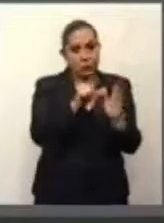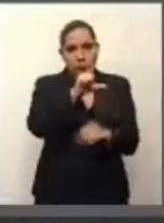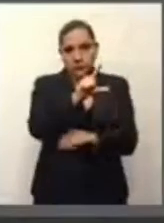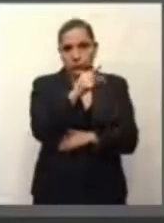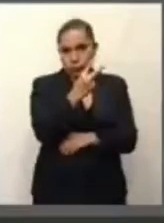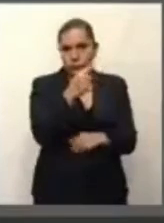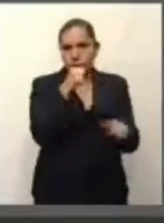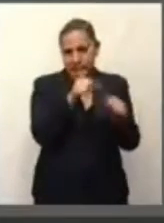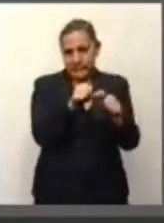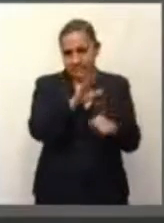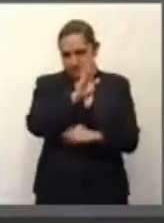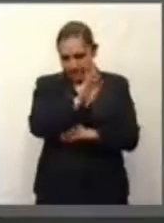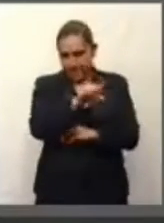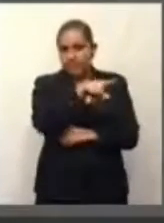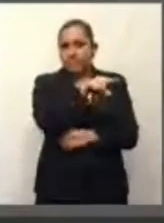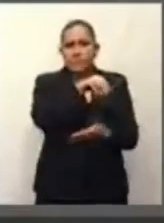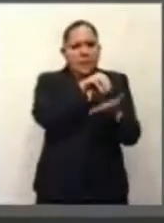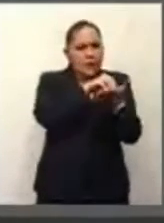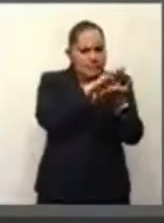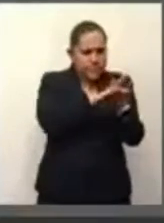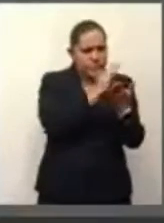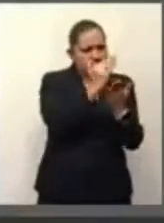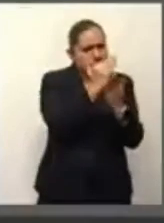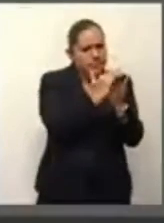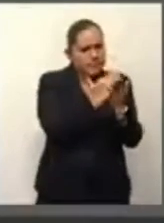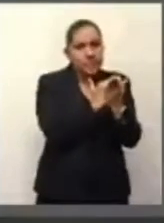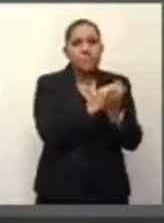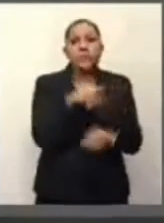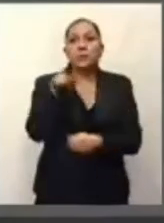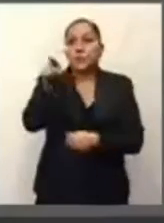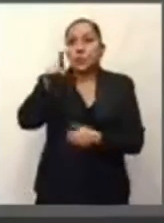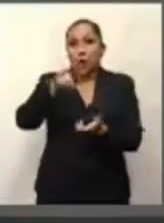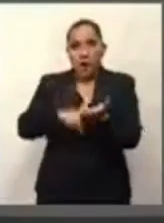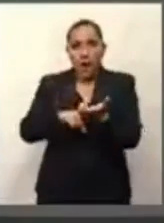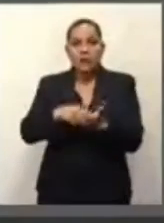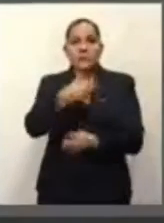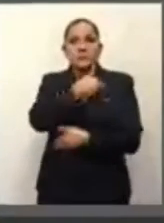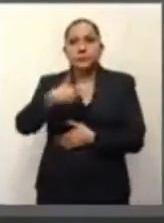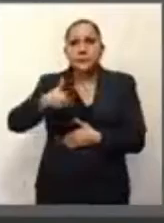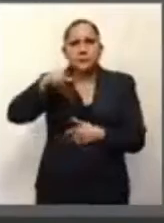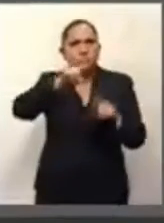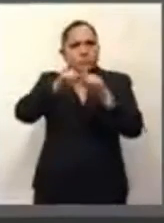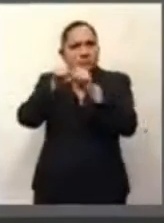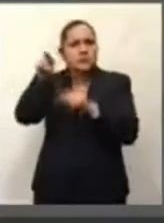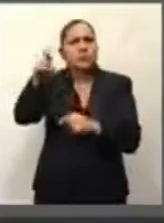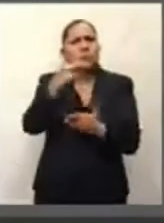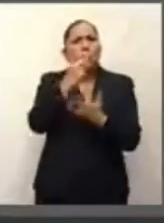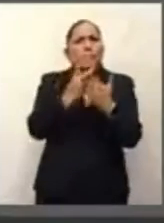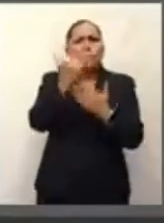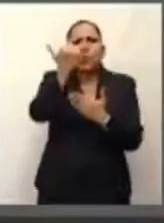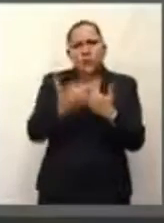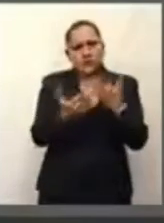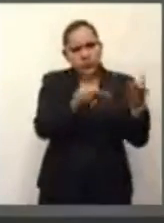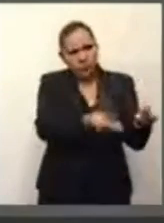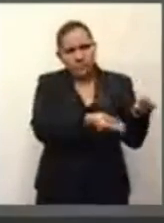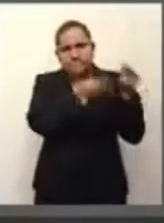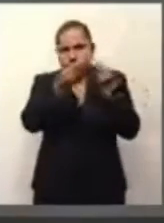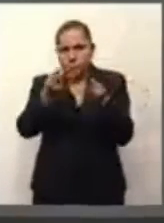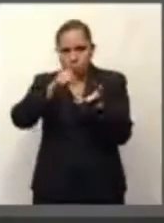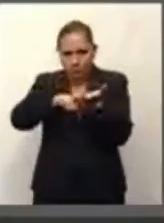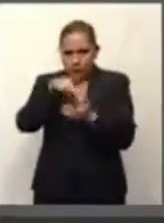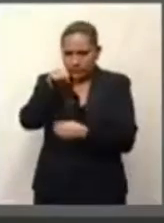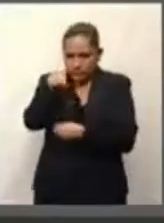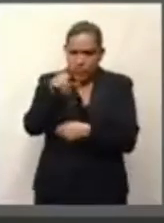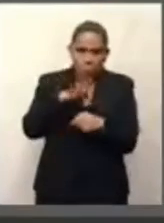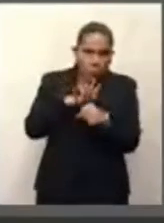inciso B, establece: se reputará aprobado por el Poder Ejecutivo todo proyecto no devuelto con observaciones a la Cámara de su